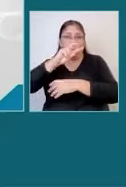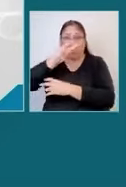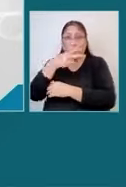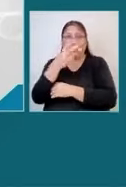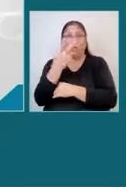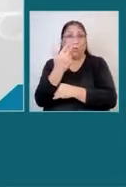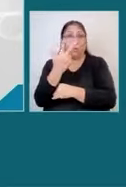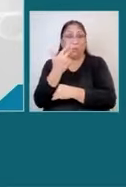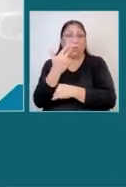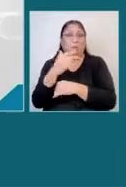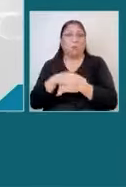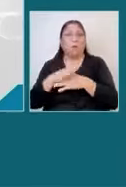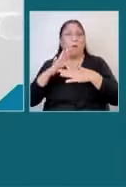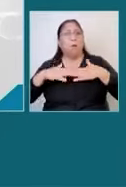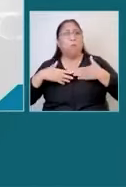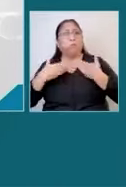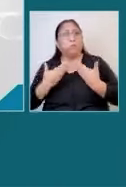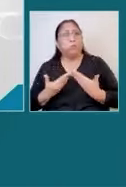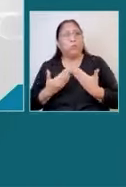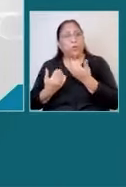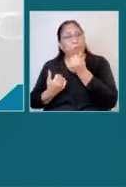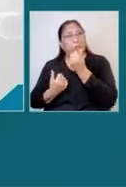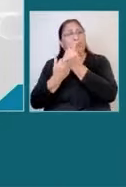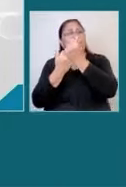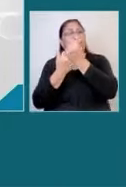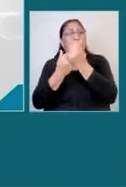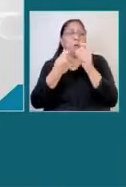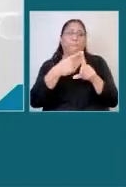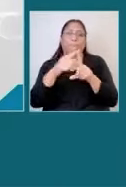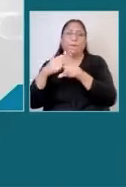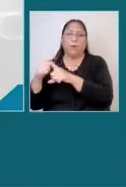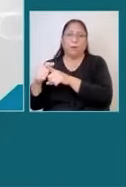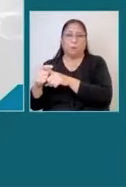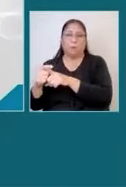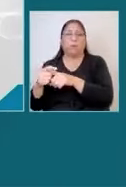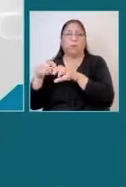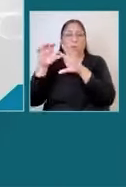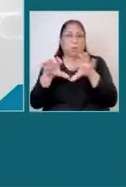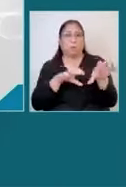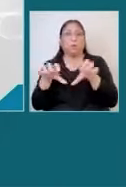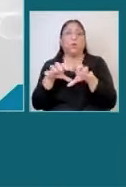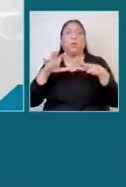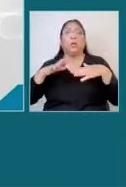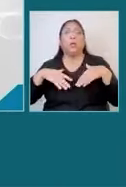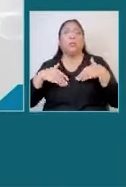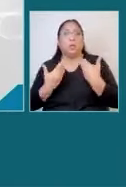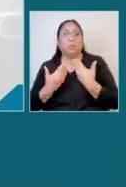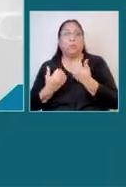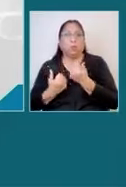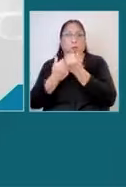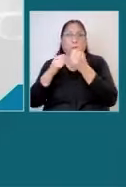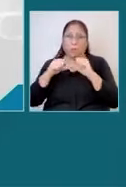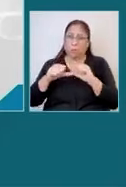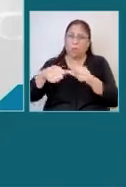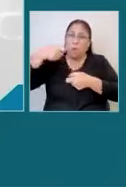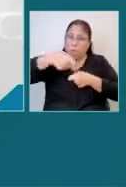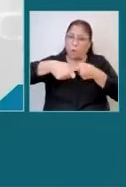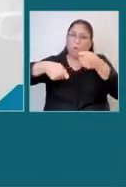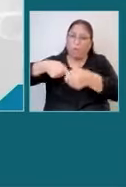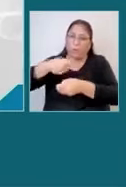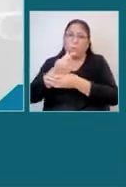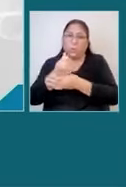2013, de poder fortalecer distintos actores y poder asegurar el financiamiento en